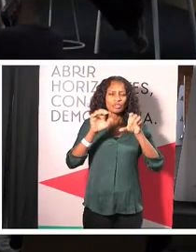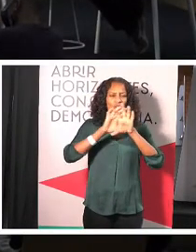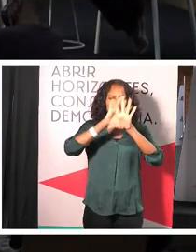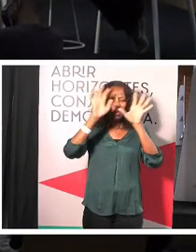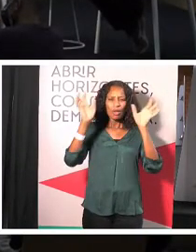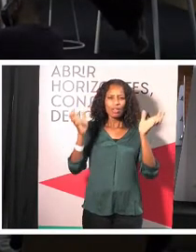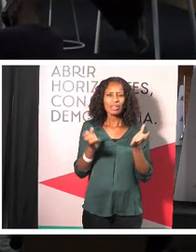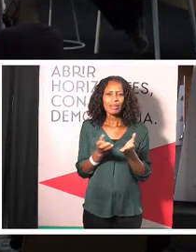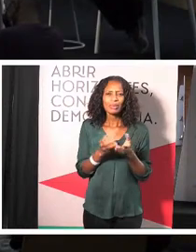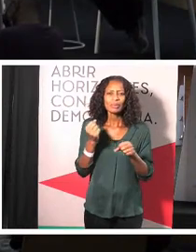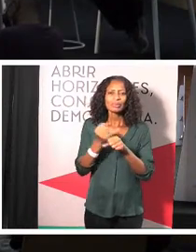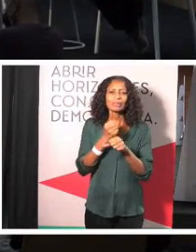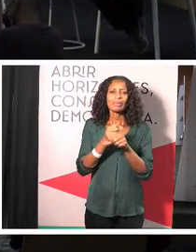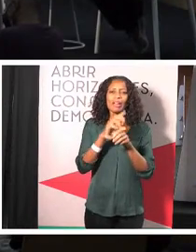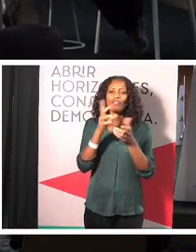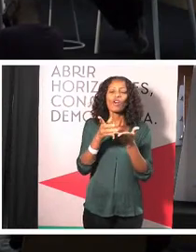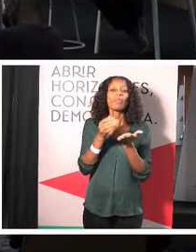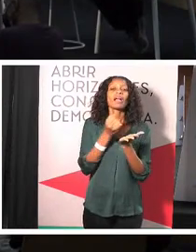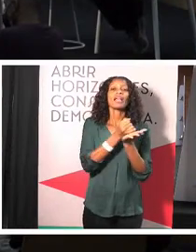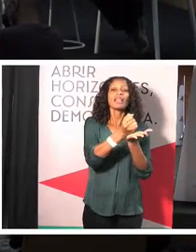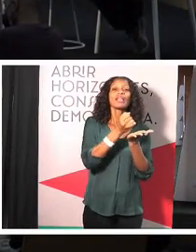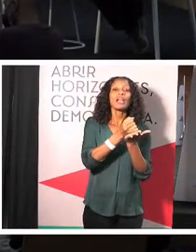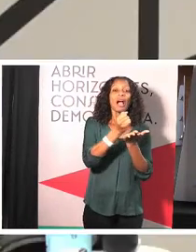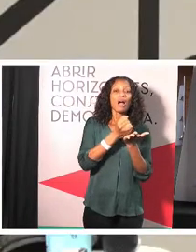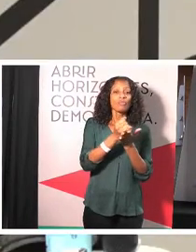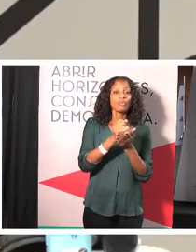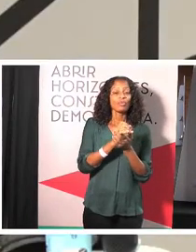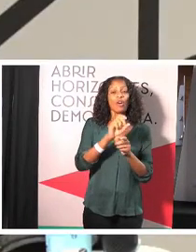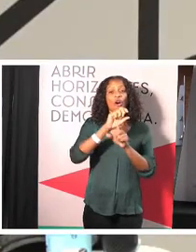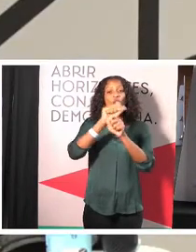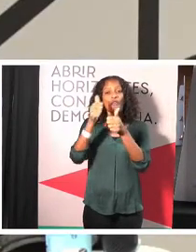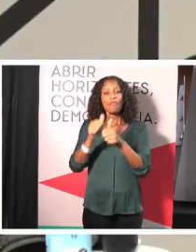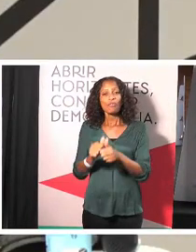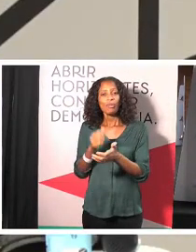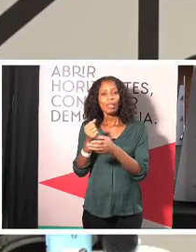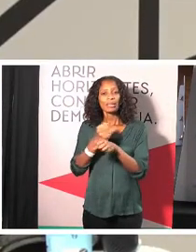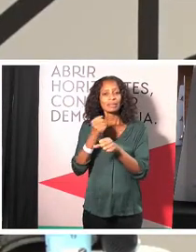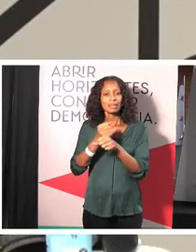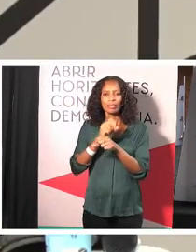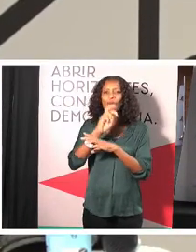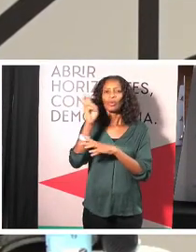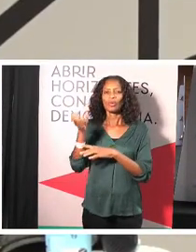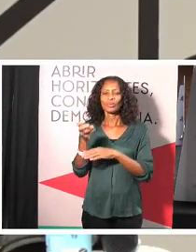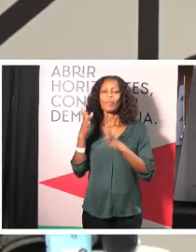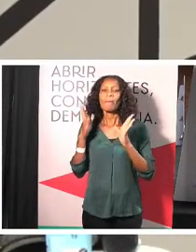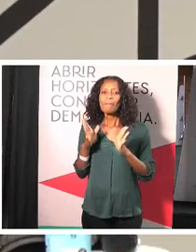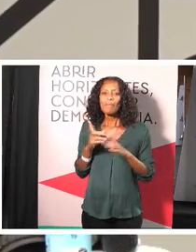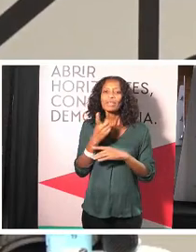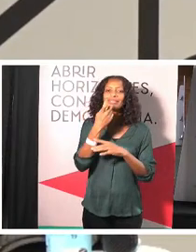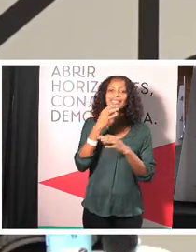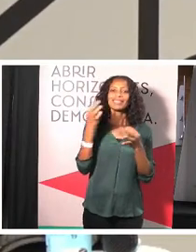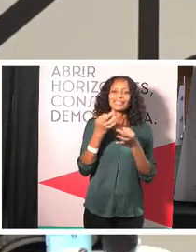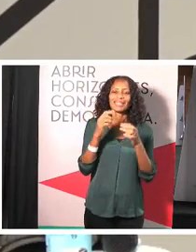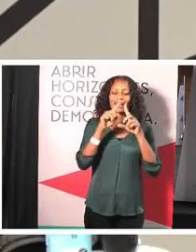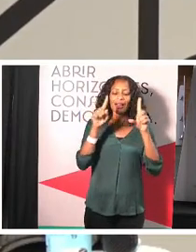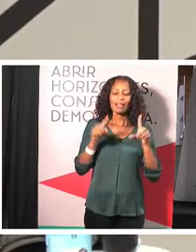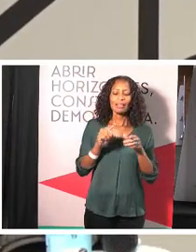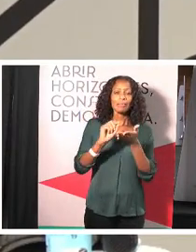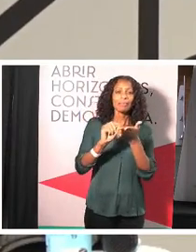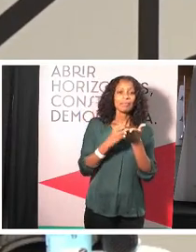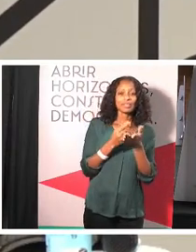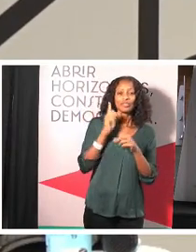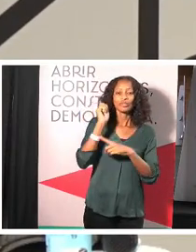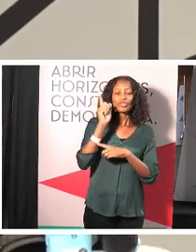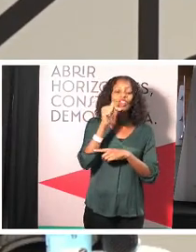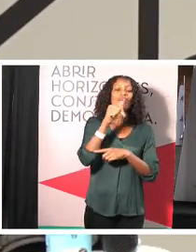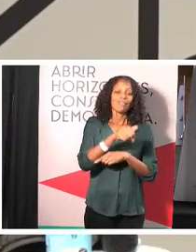de campesinado o en otro tipo de formas laborales, pero hay una especificidad del contrato tipo del capitalismo, de las sociedades industriales,